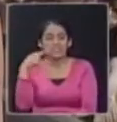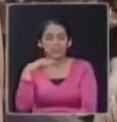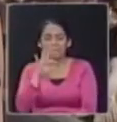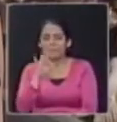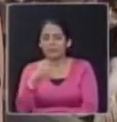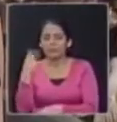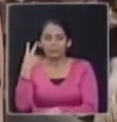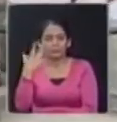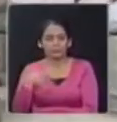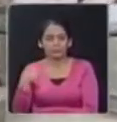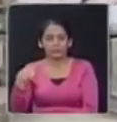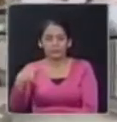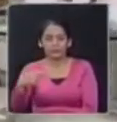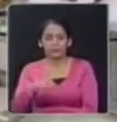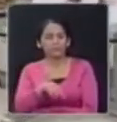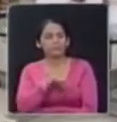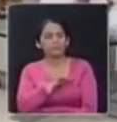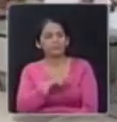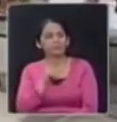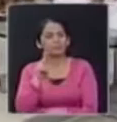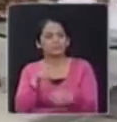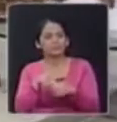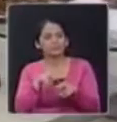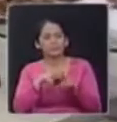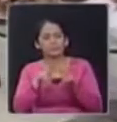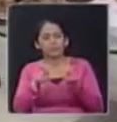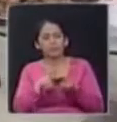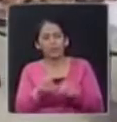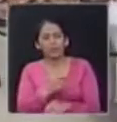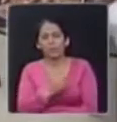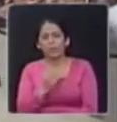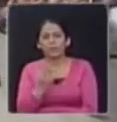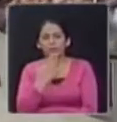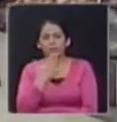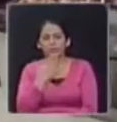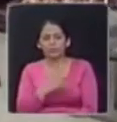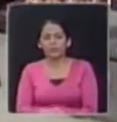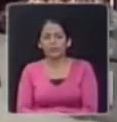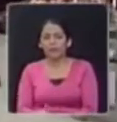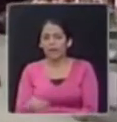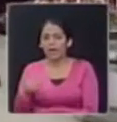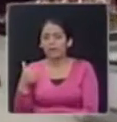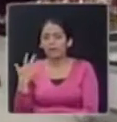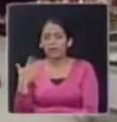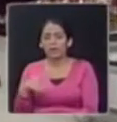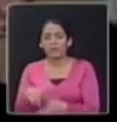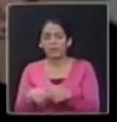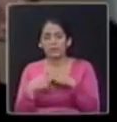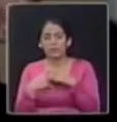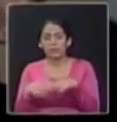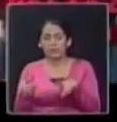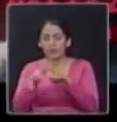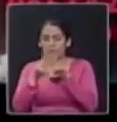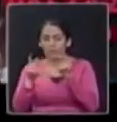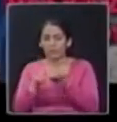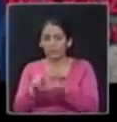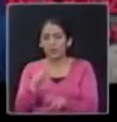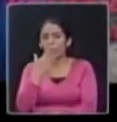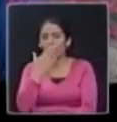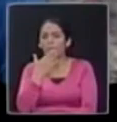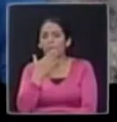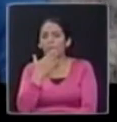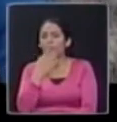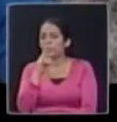de esta investigación? Nosotros hemos ya realizado un levantamiento epidemiológico inicial, o sea, tenemos una